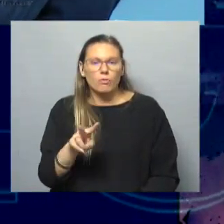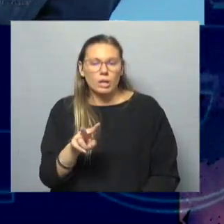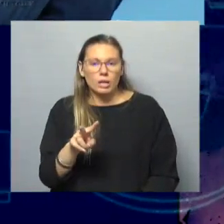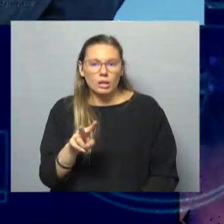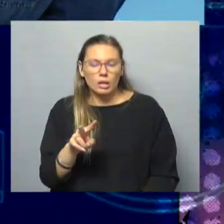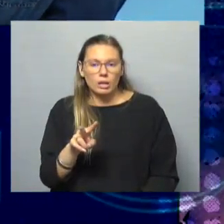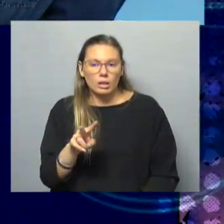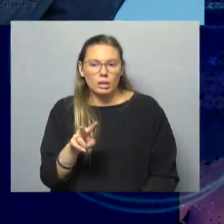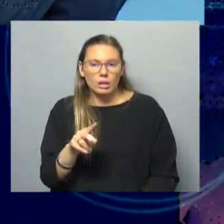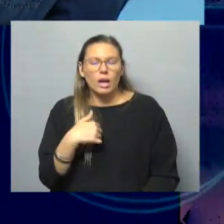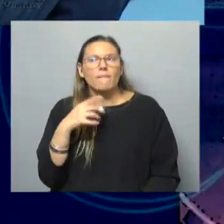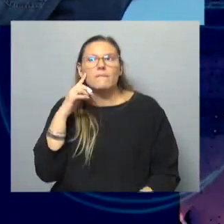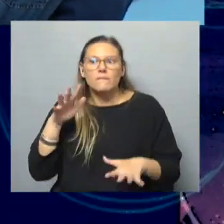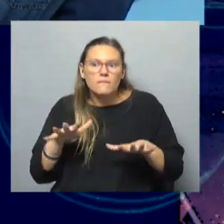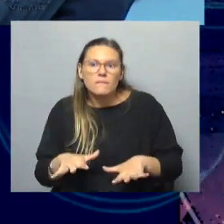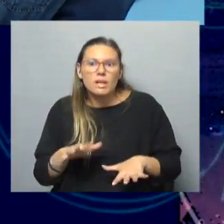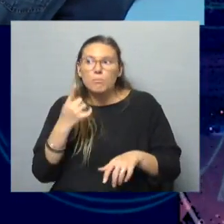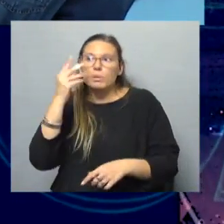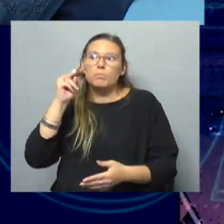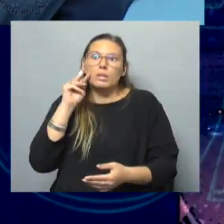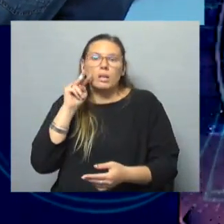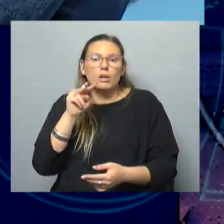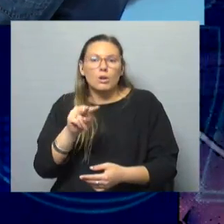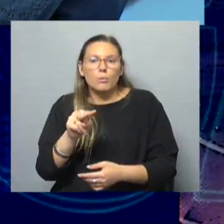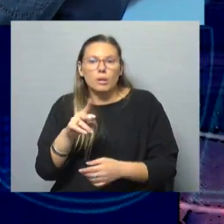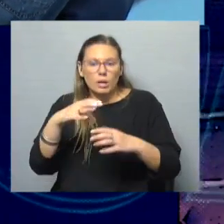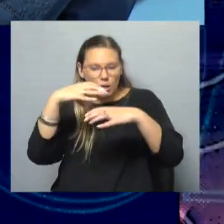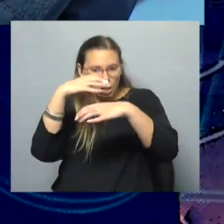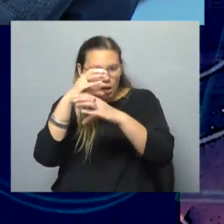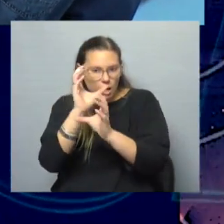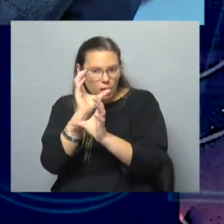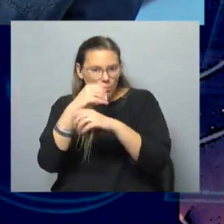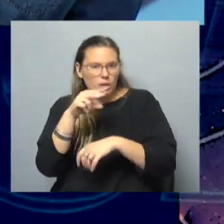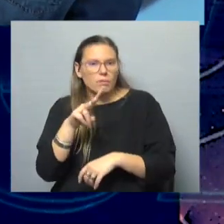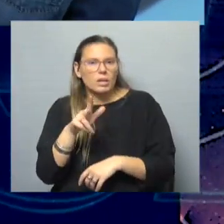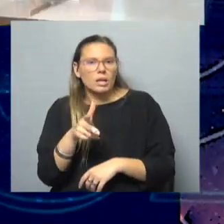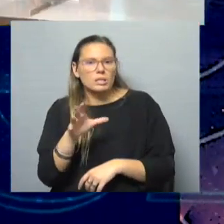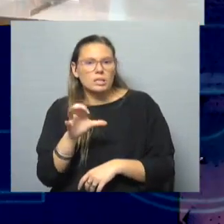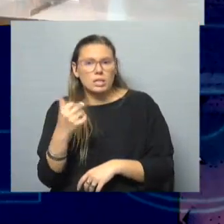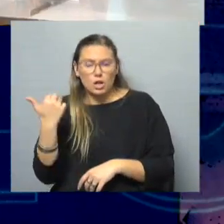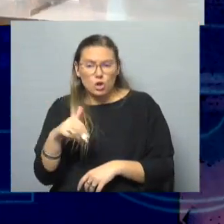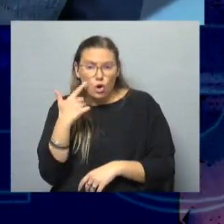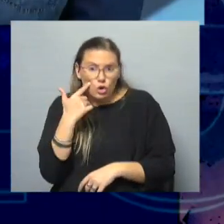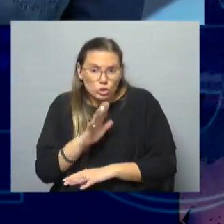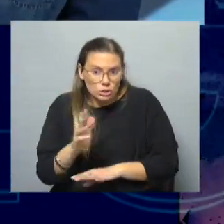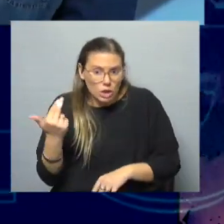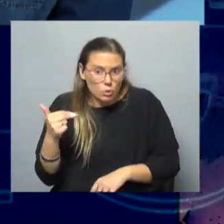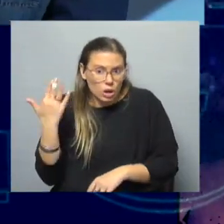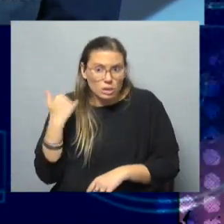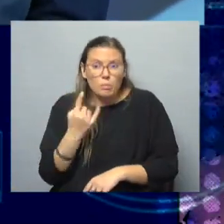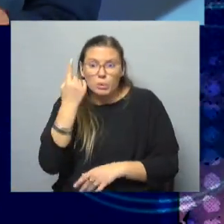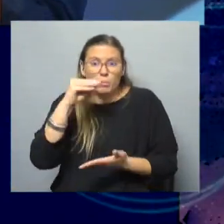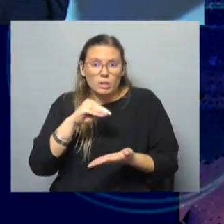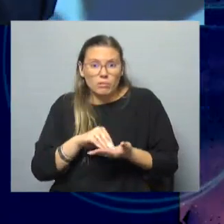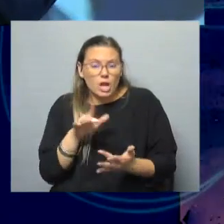su ídolo, la primera vez que lo ve a través del lente de una cámara VHS. O sea, porque no lo conocía. O sea, la primera vez que